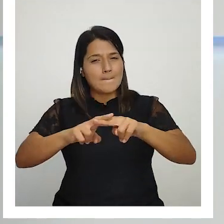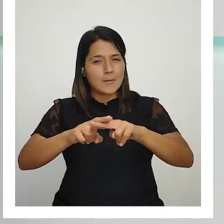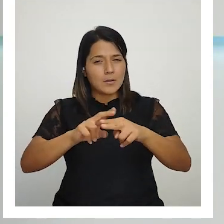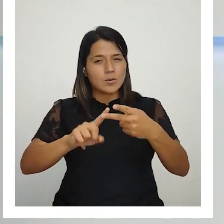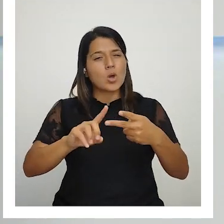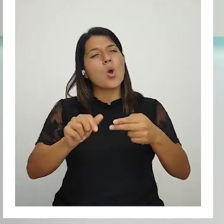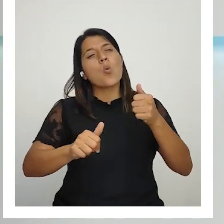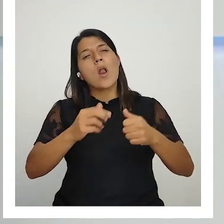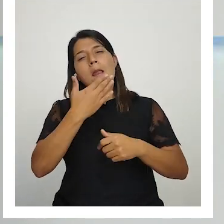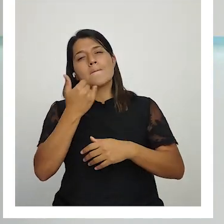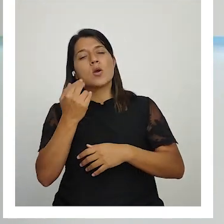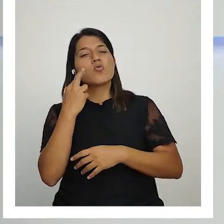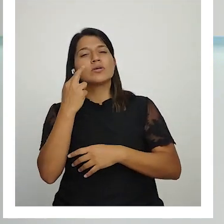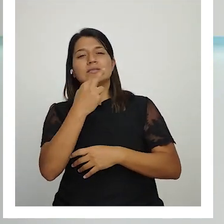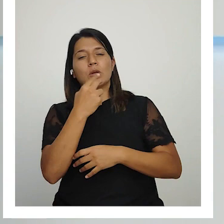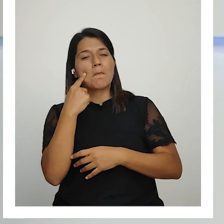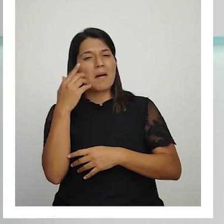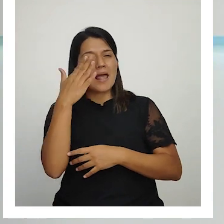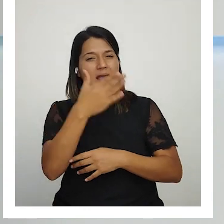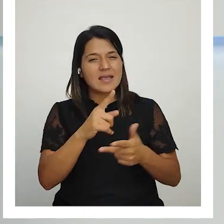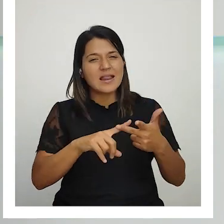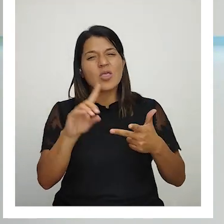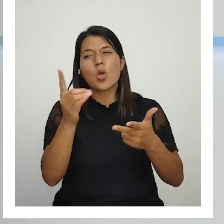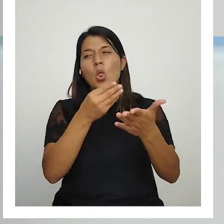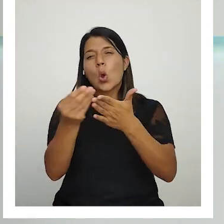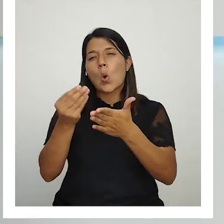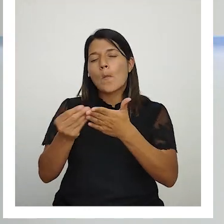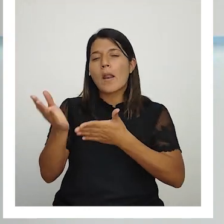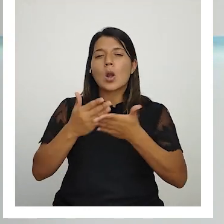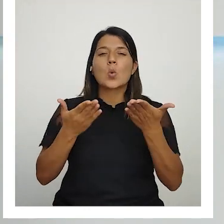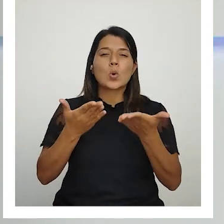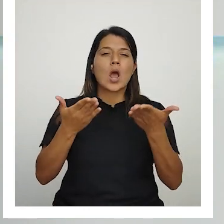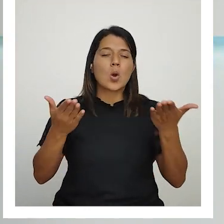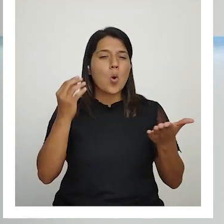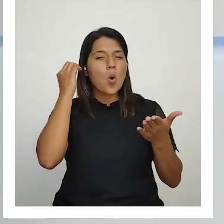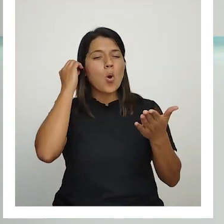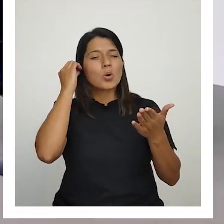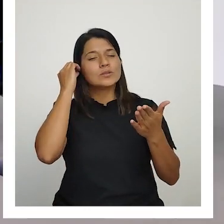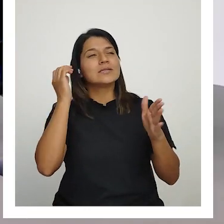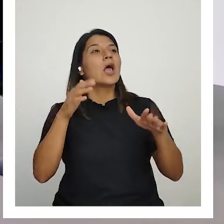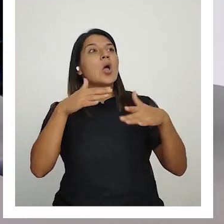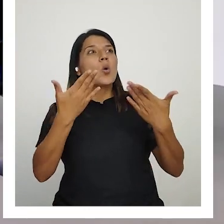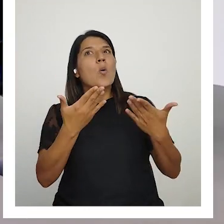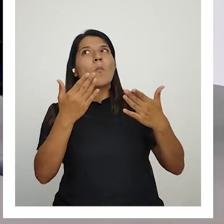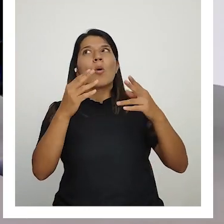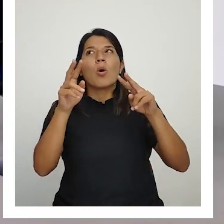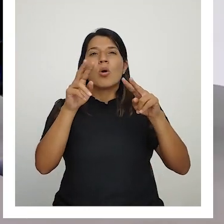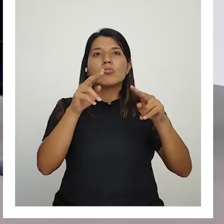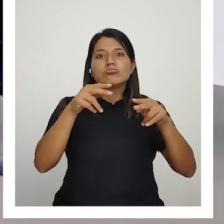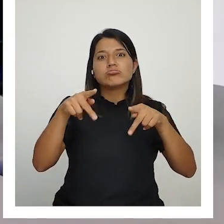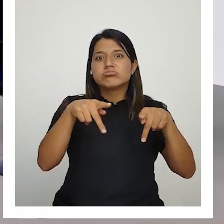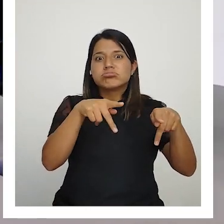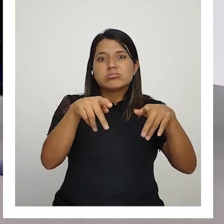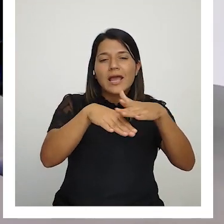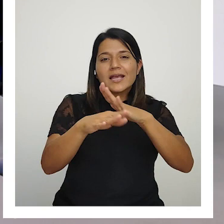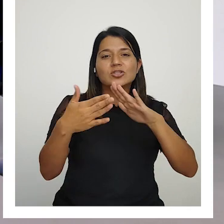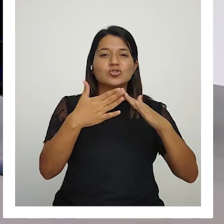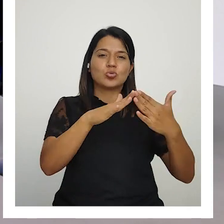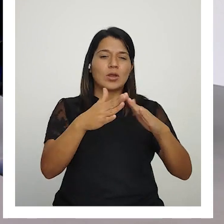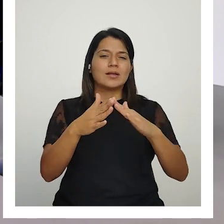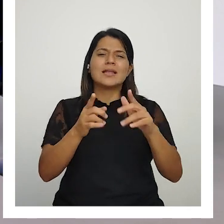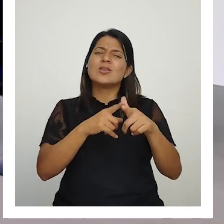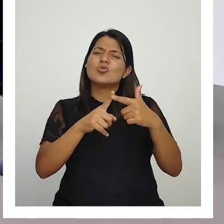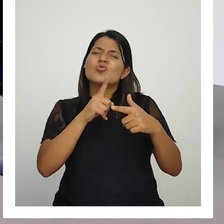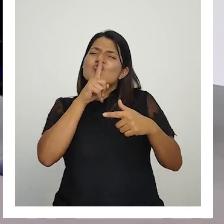mejores restaurantes a los que pueden ir, dónde comprar ciertas cosas, cómo orientarse en las ciudades. Entonces, verdaderamente es